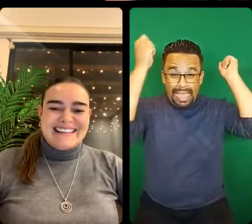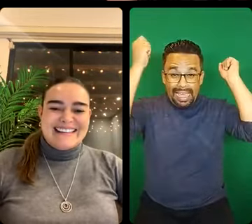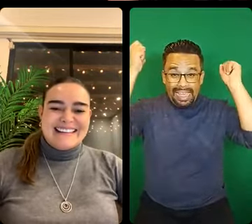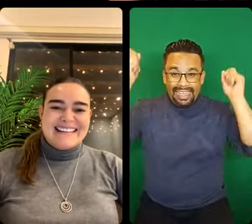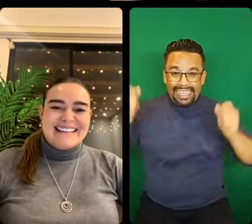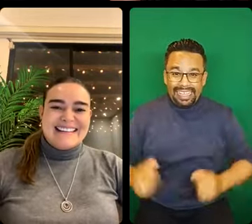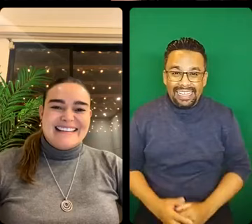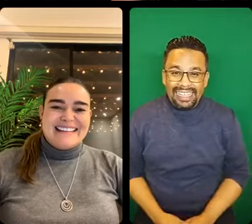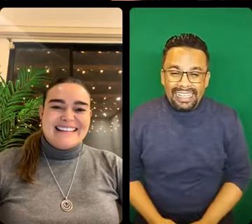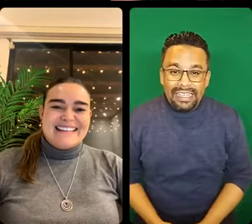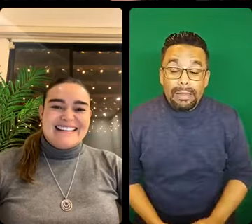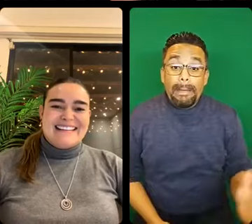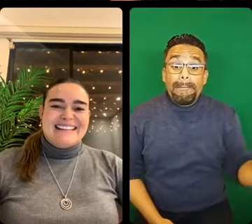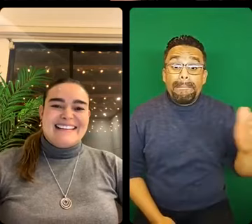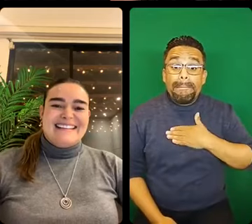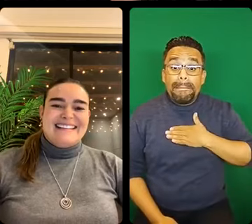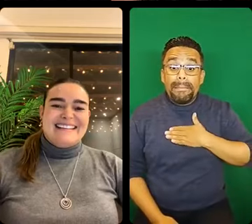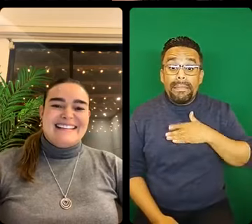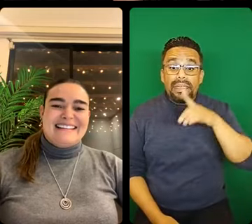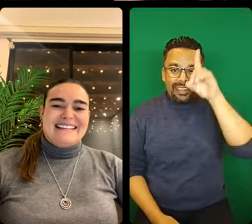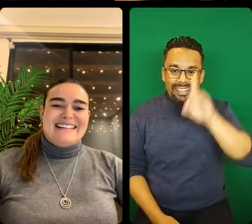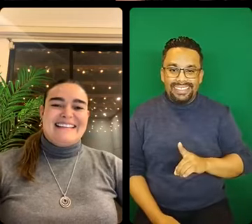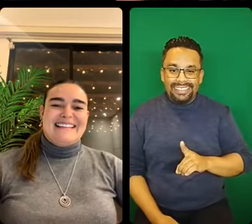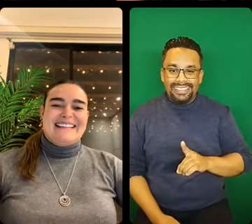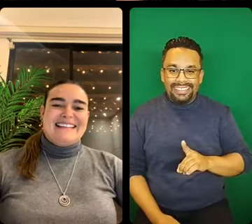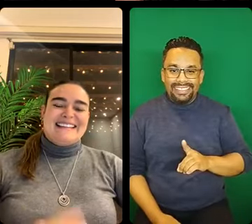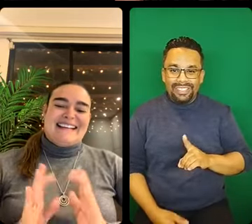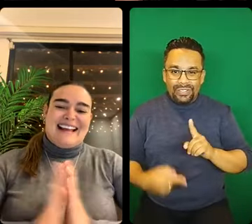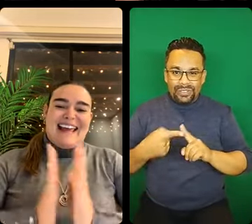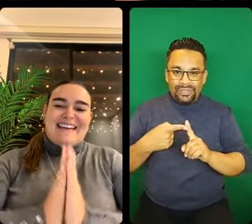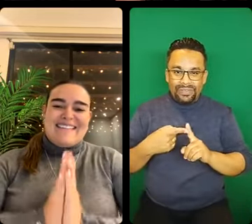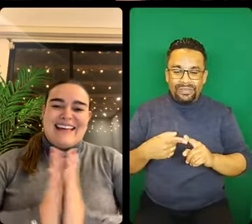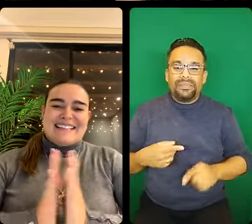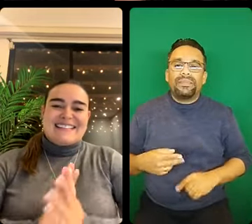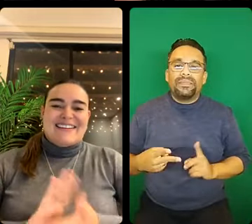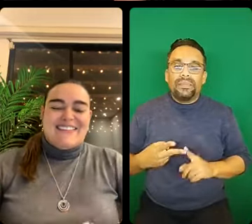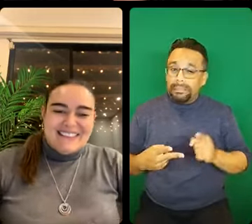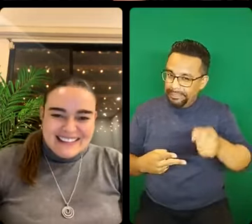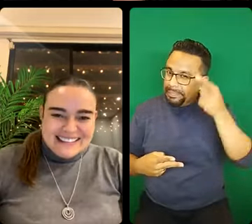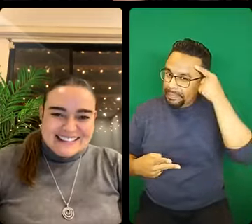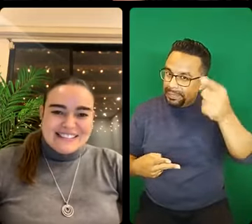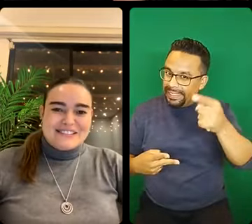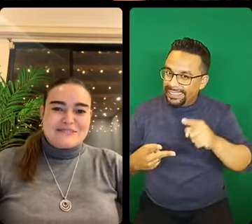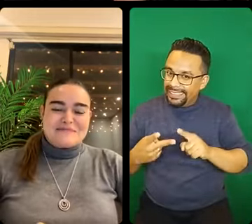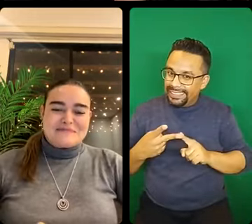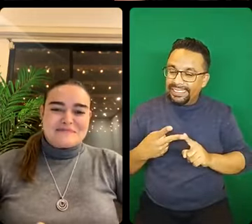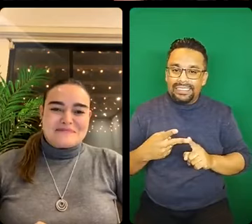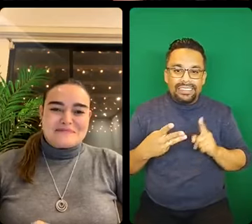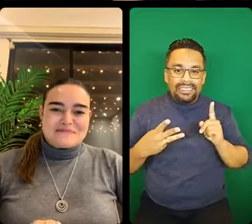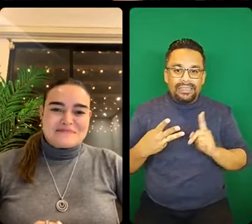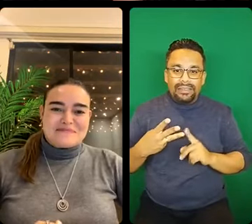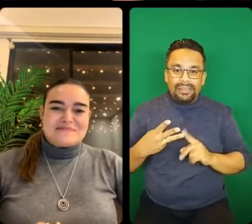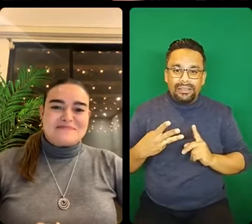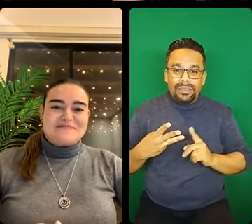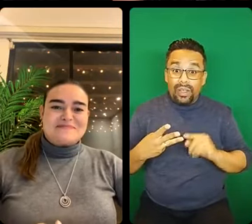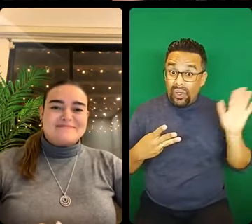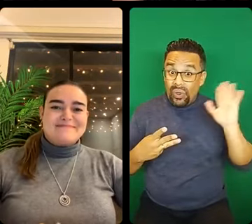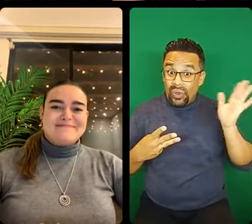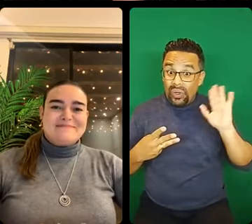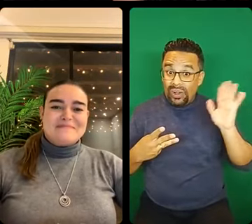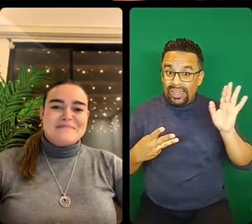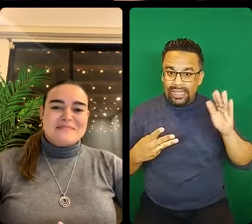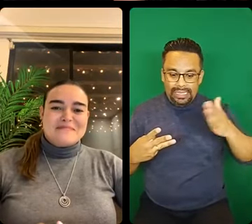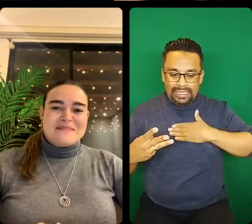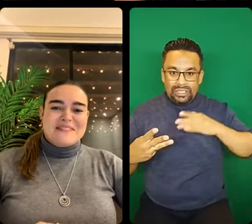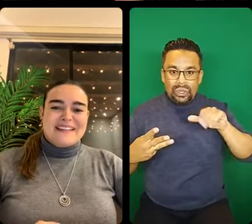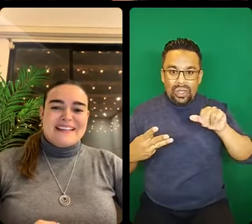Mi Decisión, Francia Elena Giraldo. Piénsalo, José Daniel Sánchez. Hola, soy Ana,